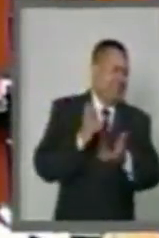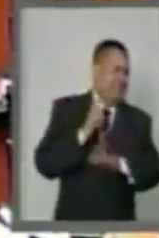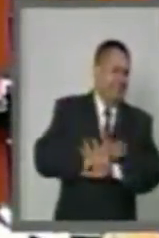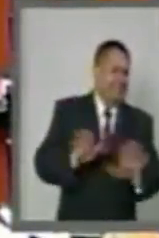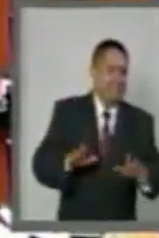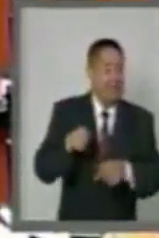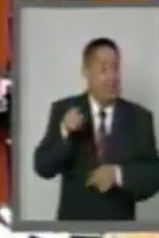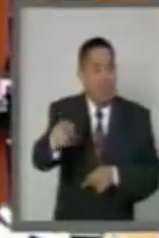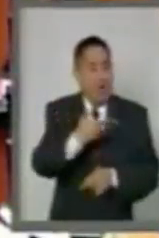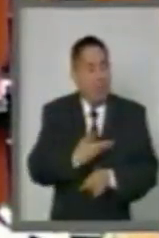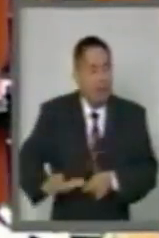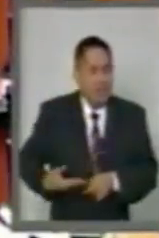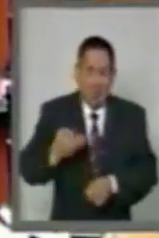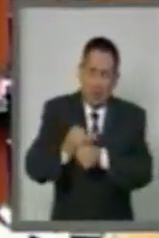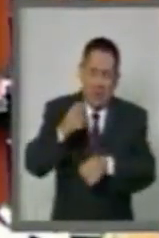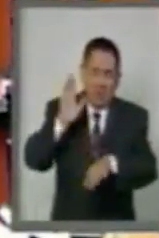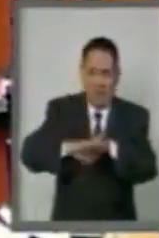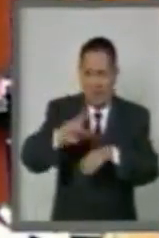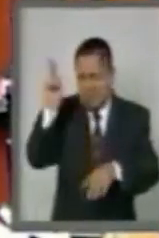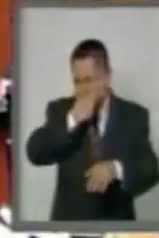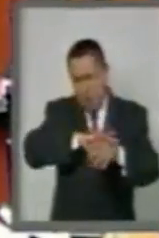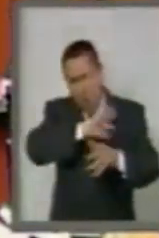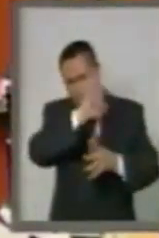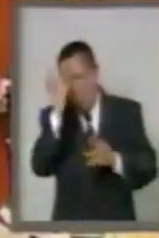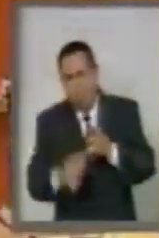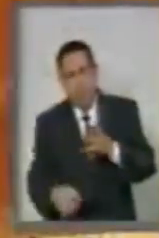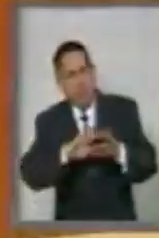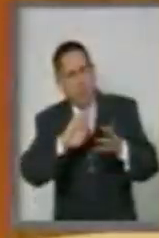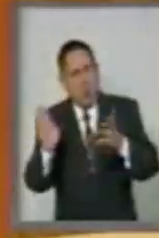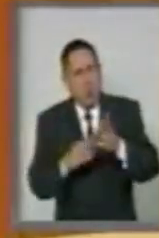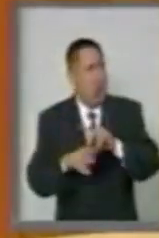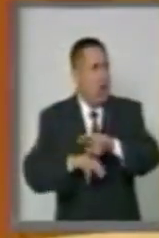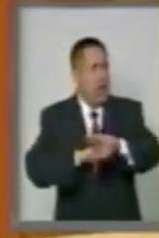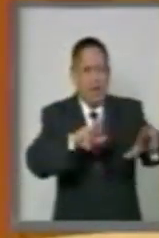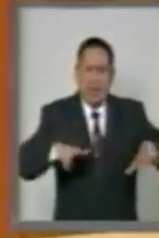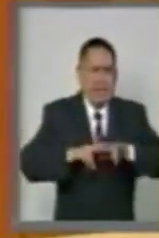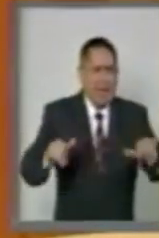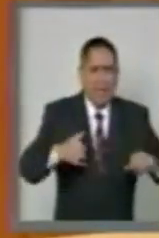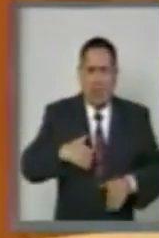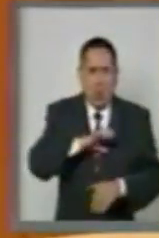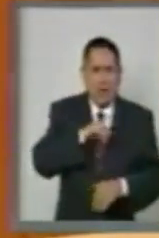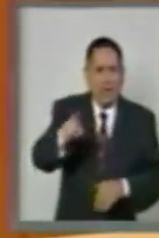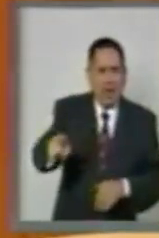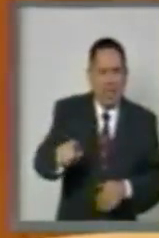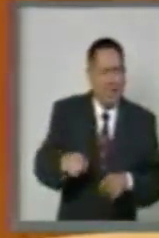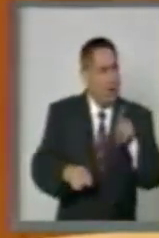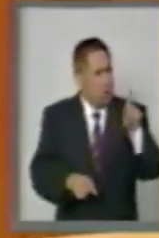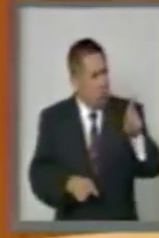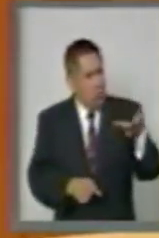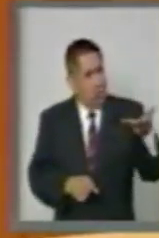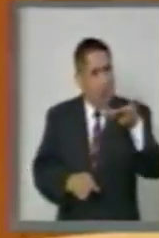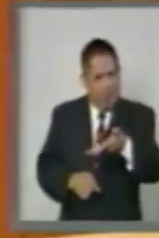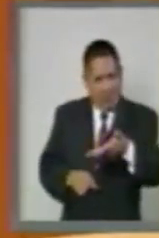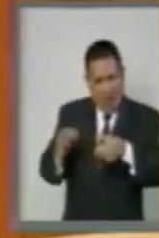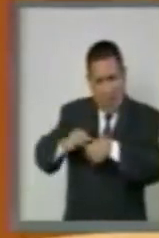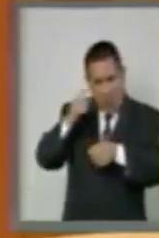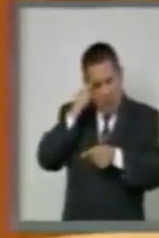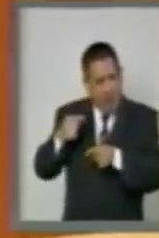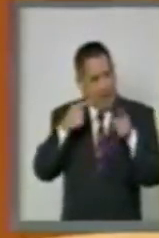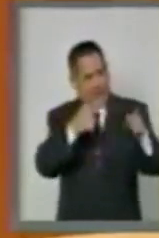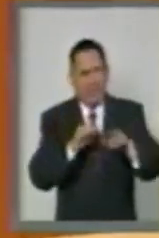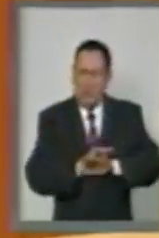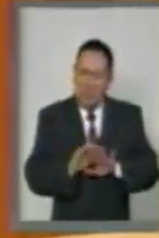que está en el suelo de las encuestas, quien lo quiera. Entonces, ¿cómo? No,